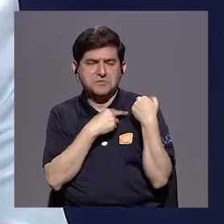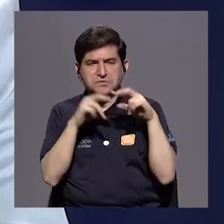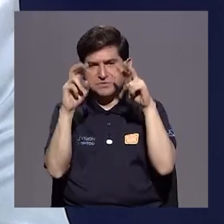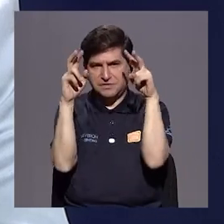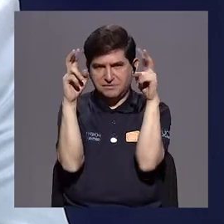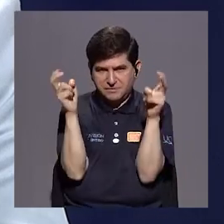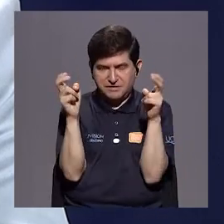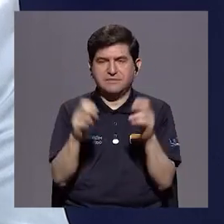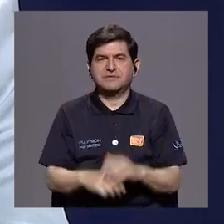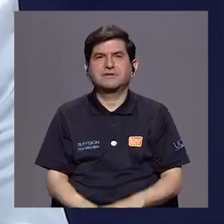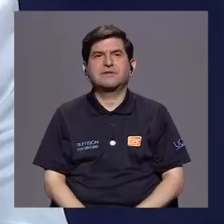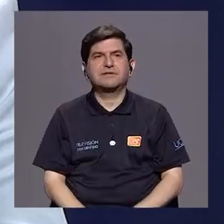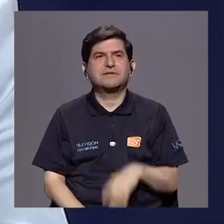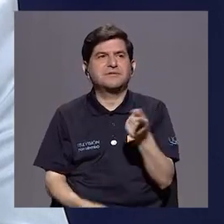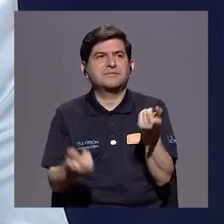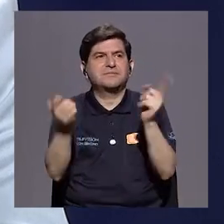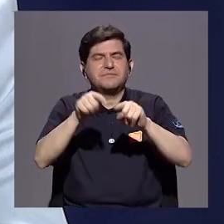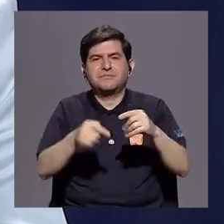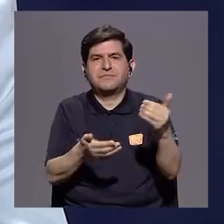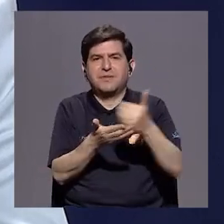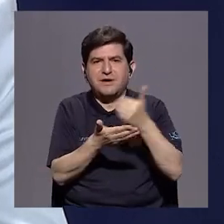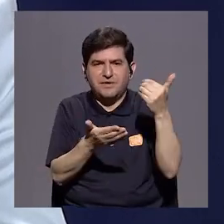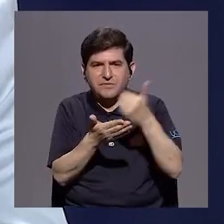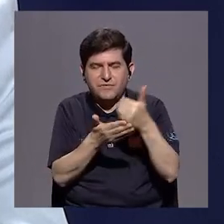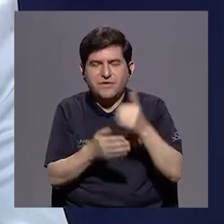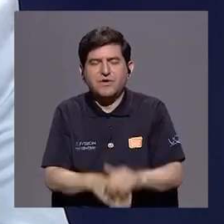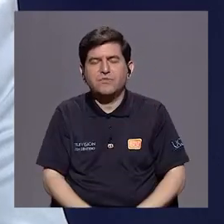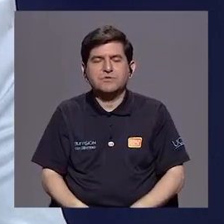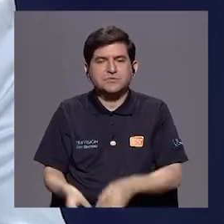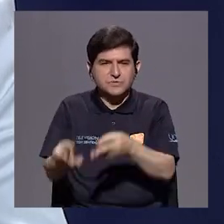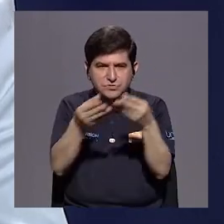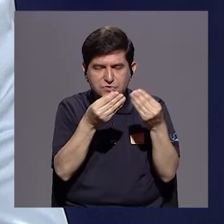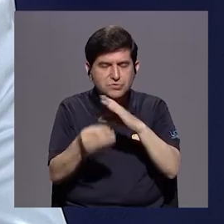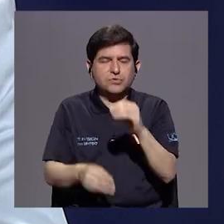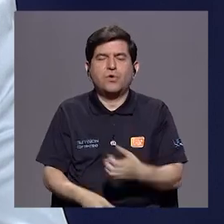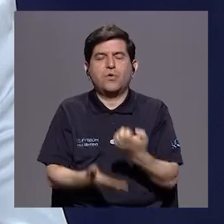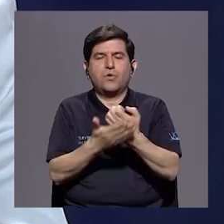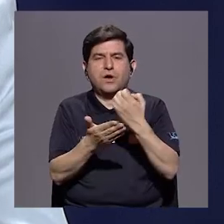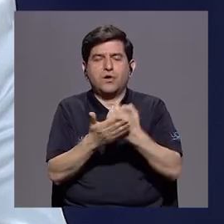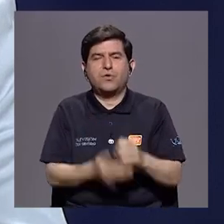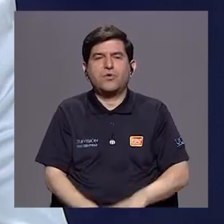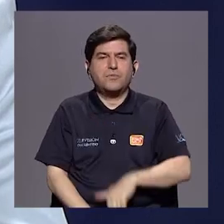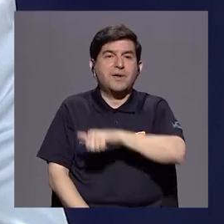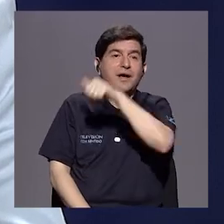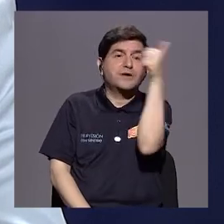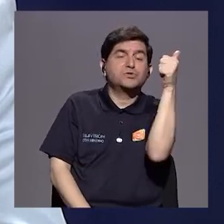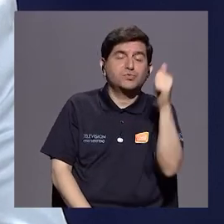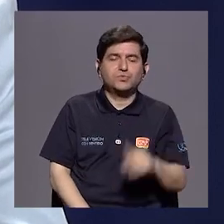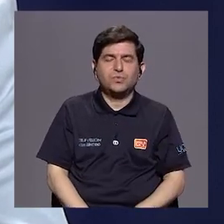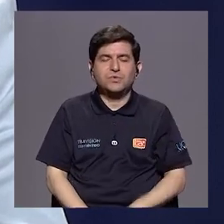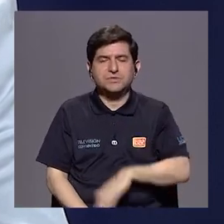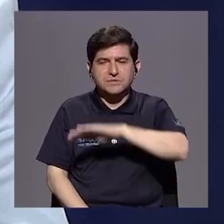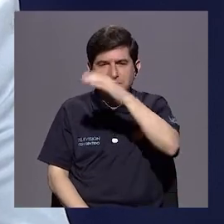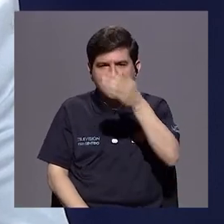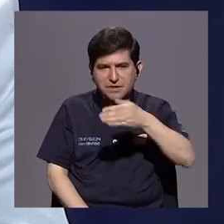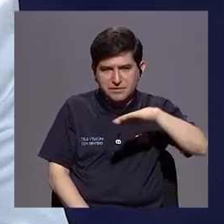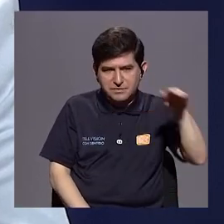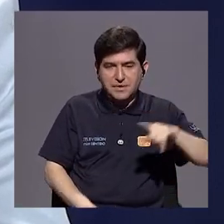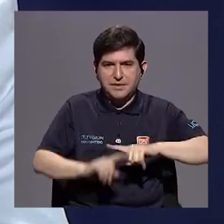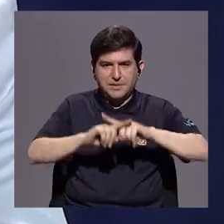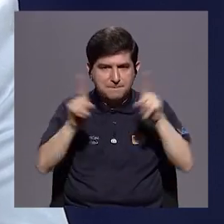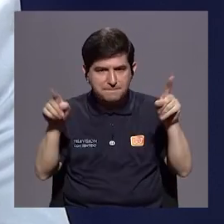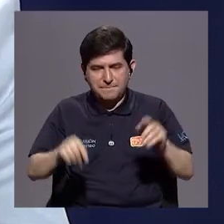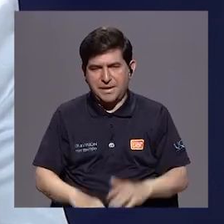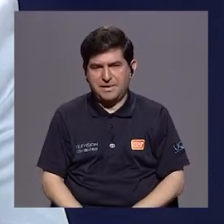tema de los recursos que están sobre la tierra o la economía azul cuando se trata de los recursos del mar pero